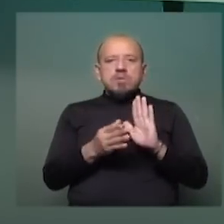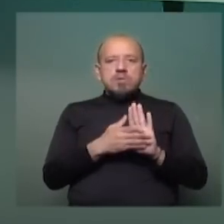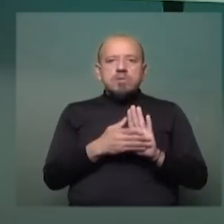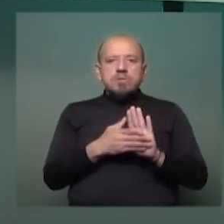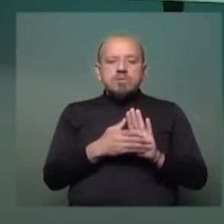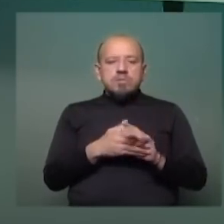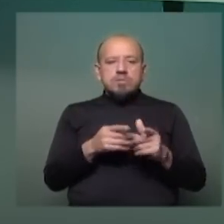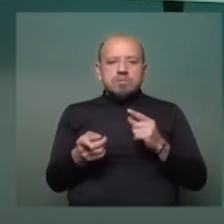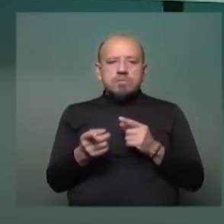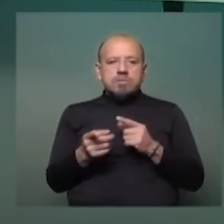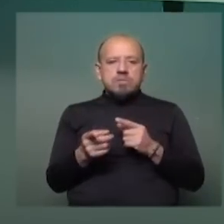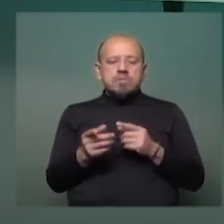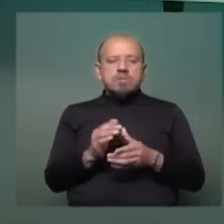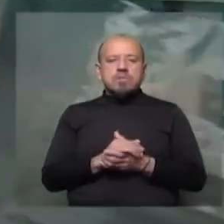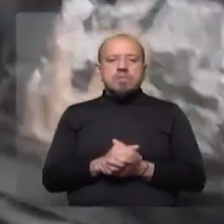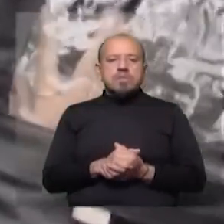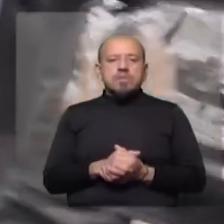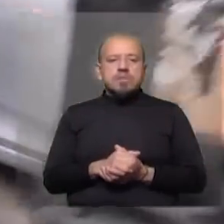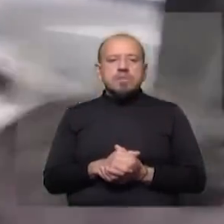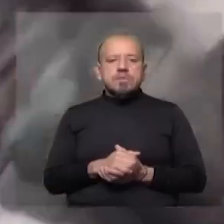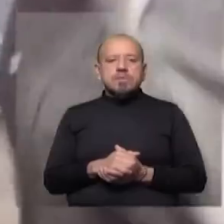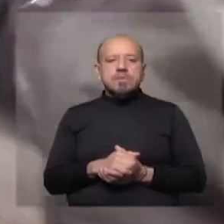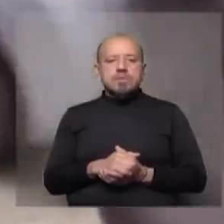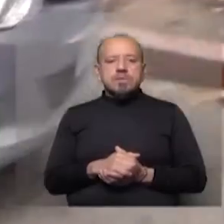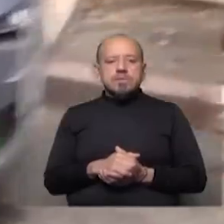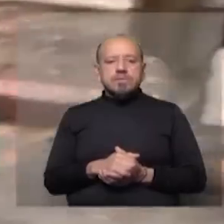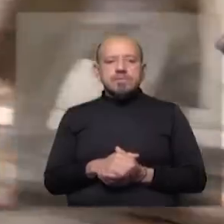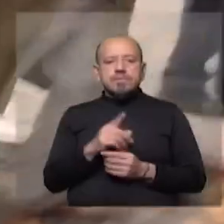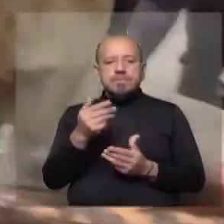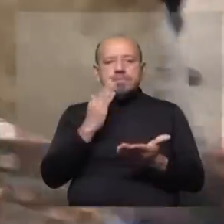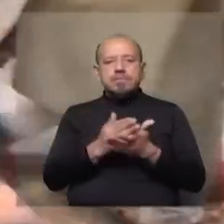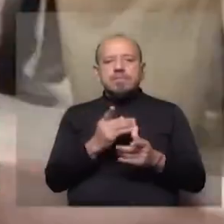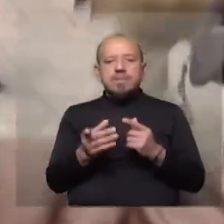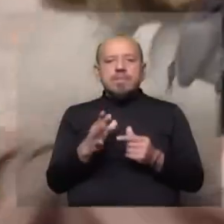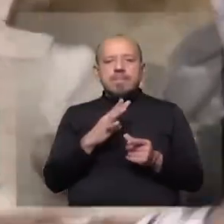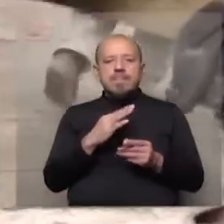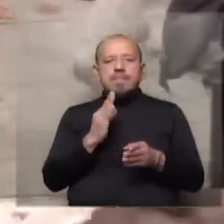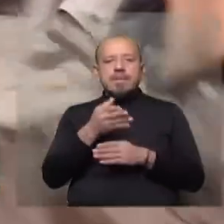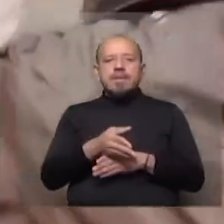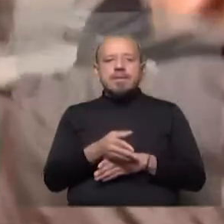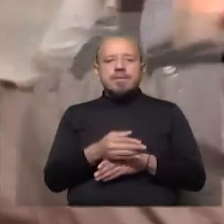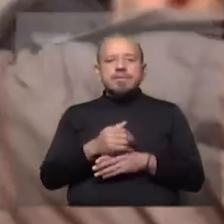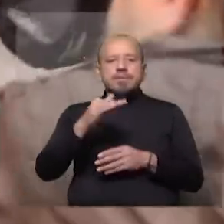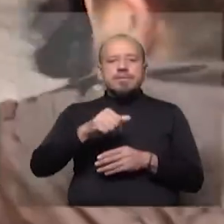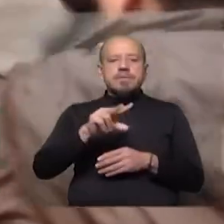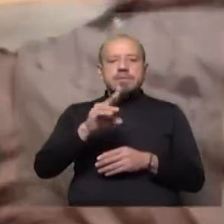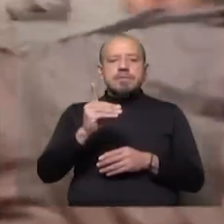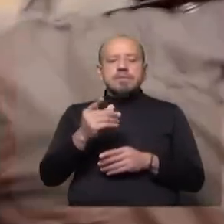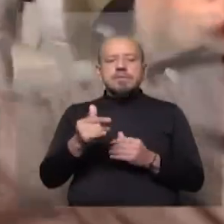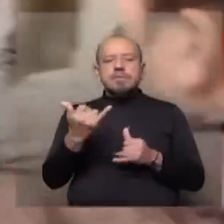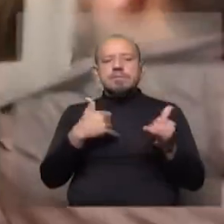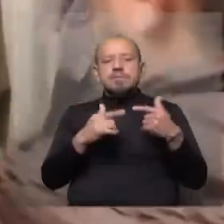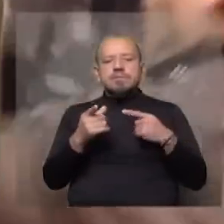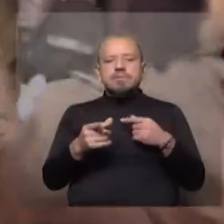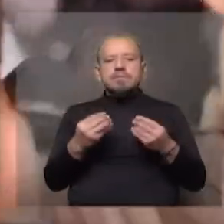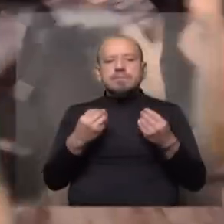los testimonios de varias de las víctimas la sentencia a la que accedió mbd noticias recoge testimonios de